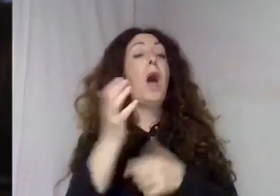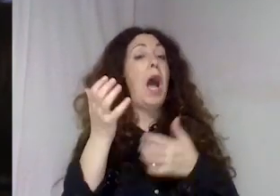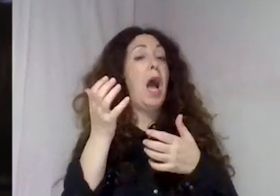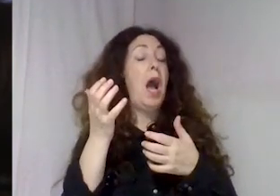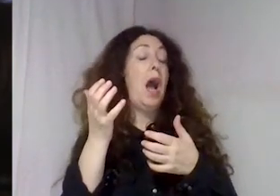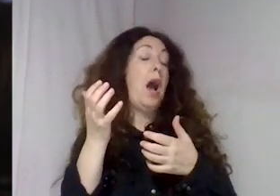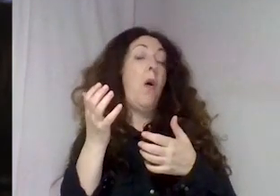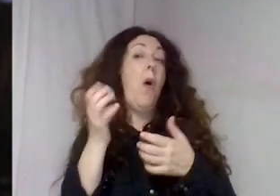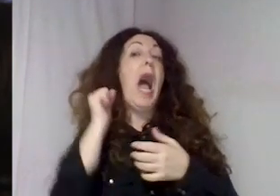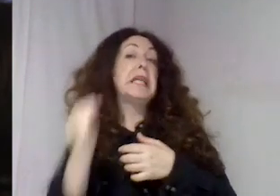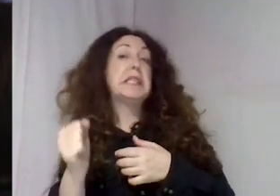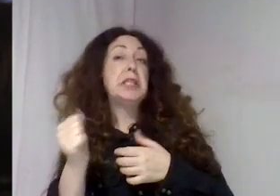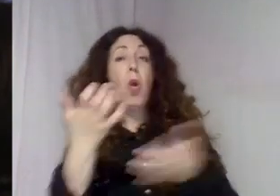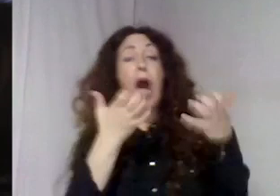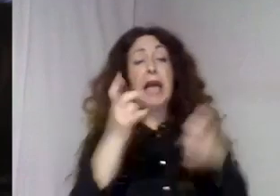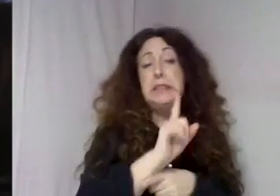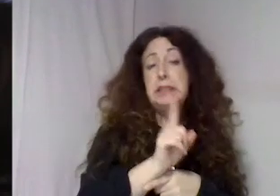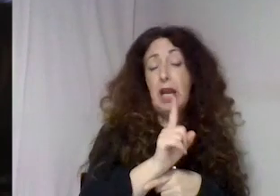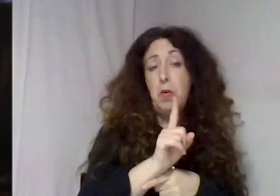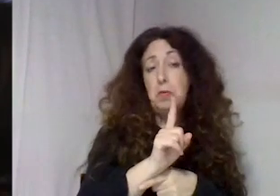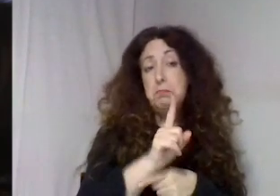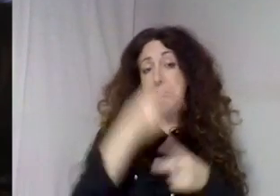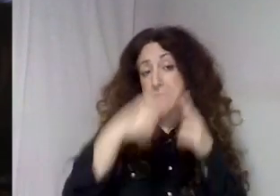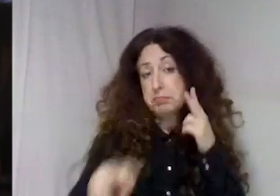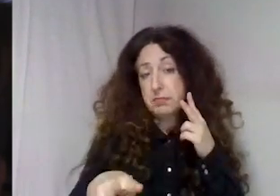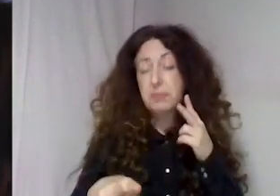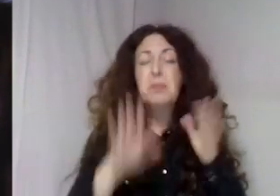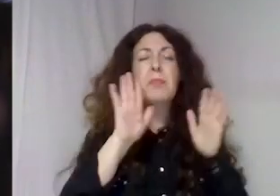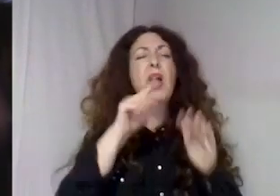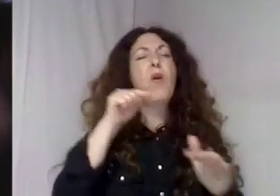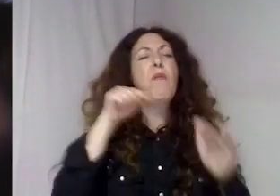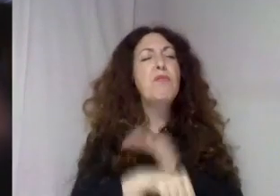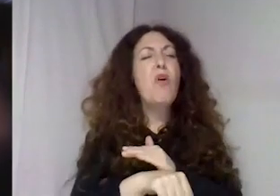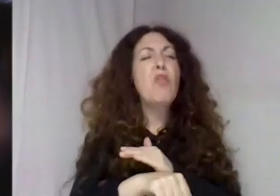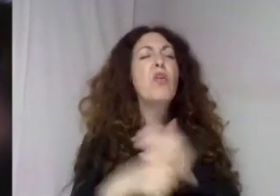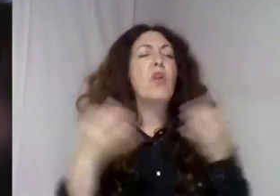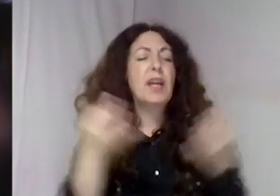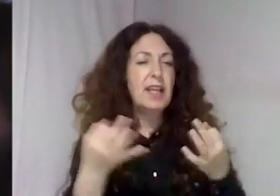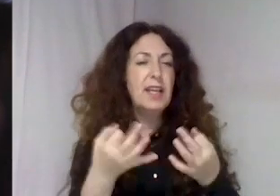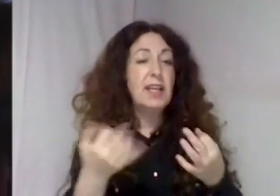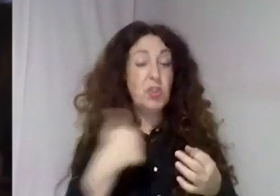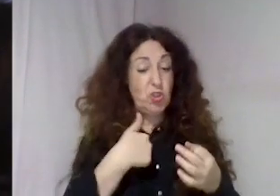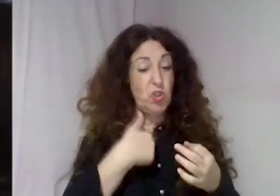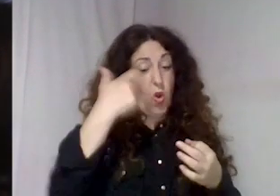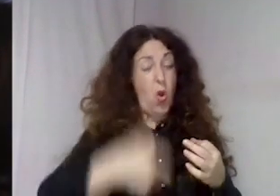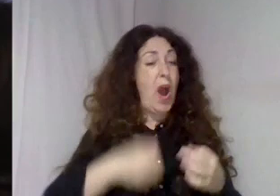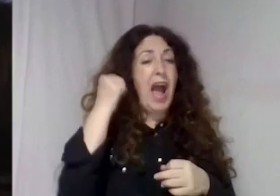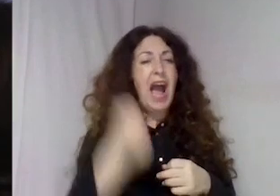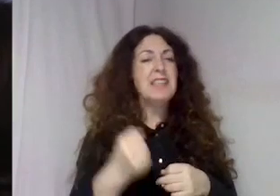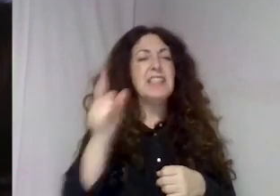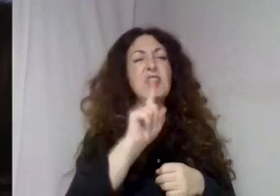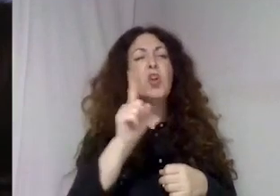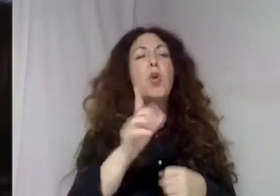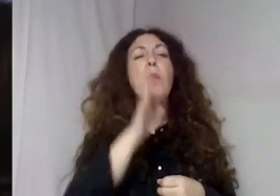el contexto, la sociabilidad, los elementos positivos de la generosidad mutua, en fin, todas